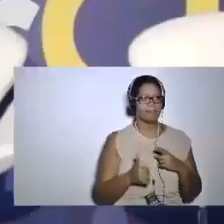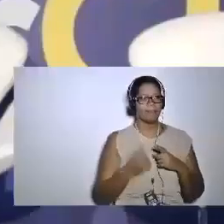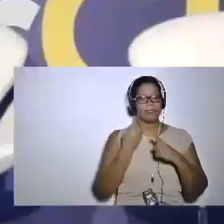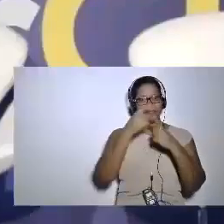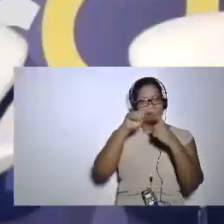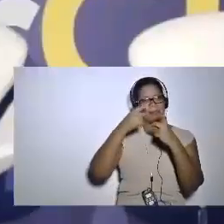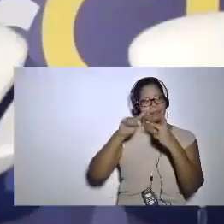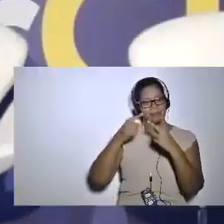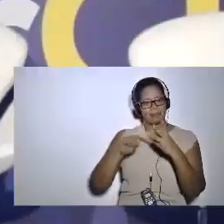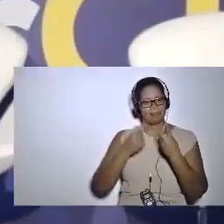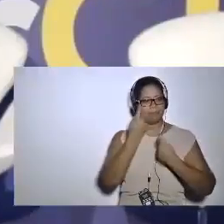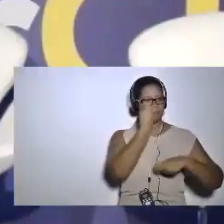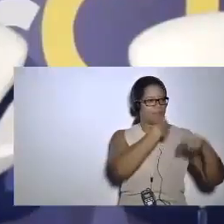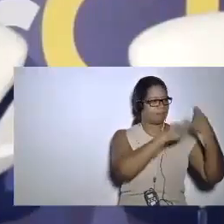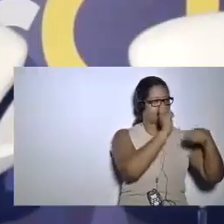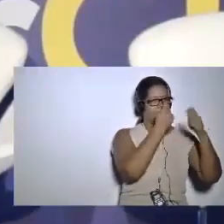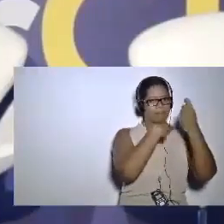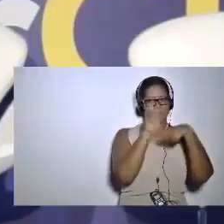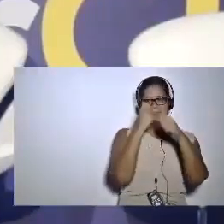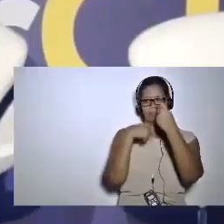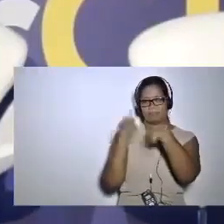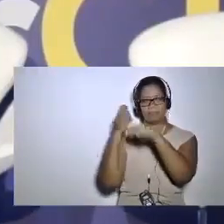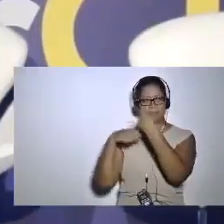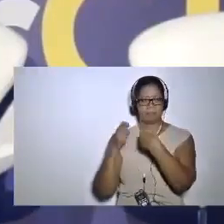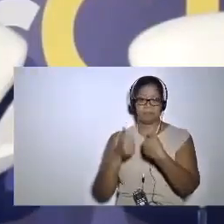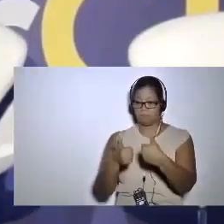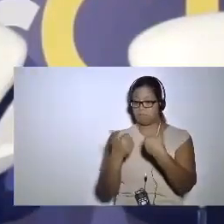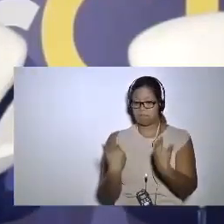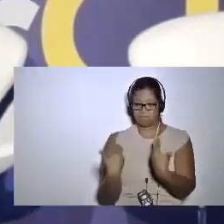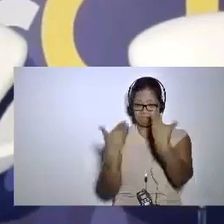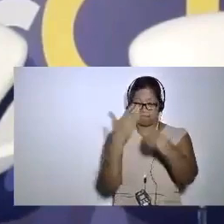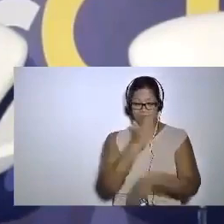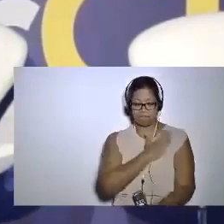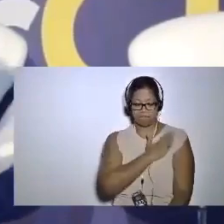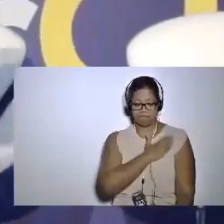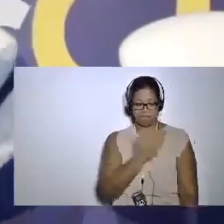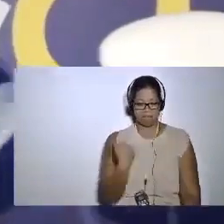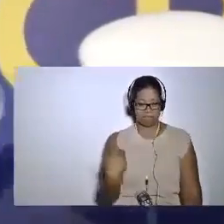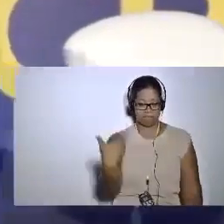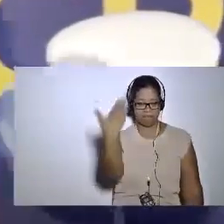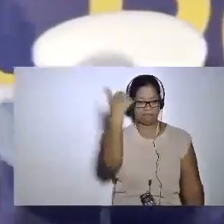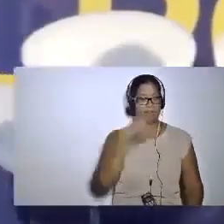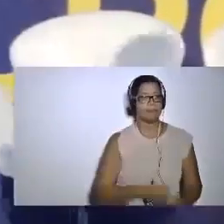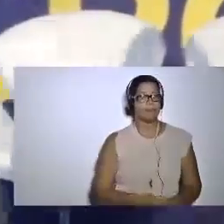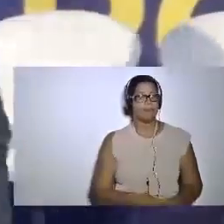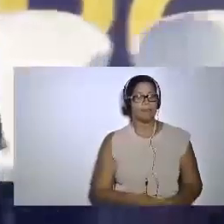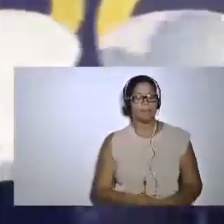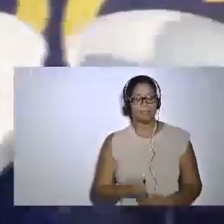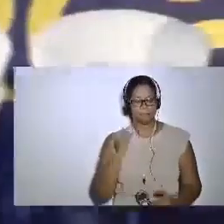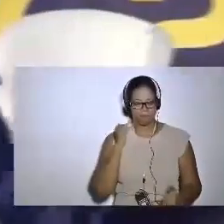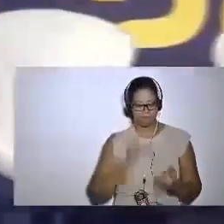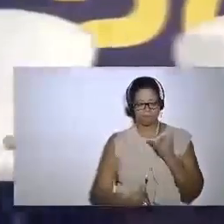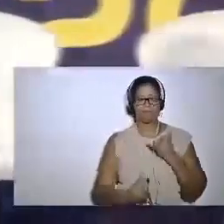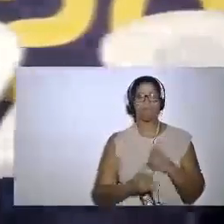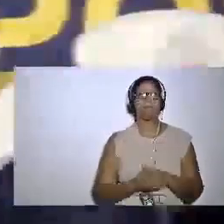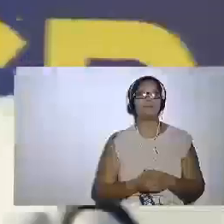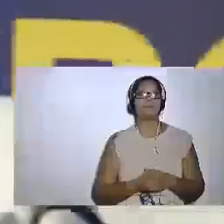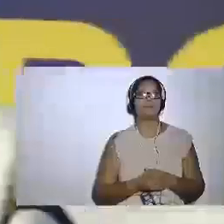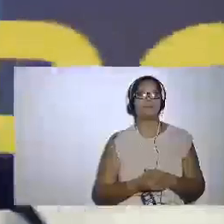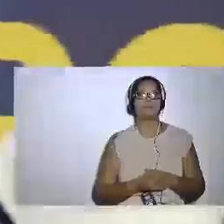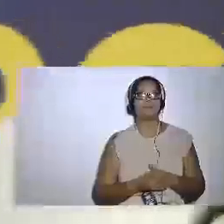bueno, y diferentes formas de comercializar la capacidad. Bueno, muy bien hecho, lo felicito, muy bien.